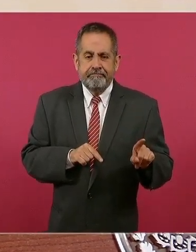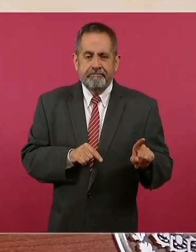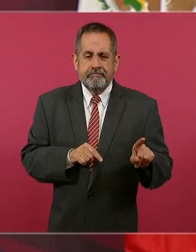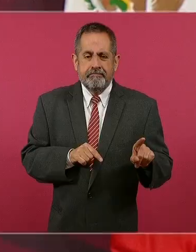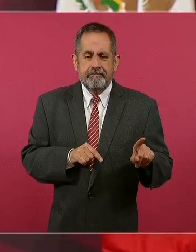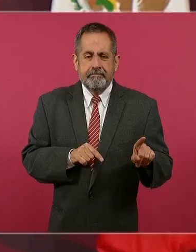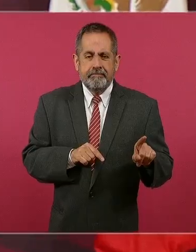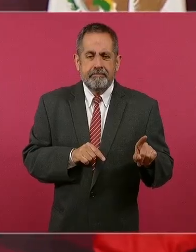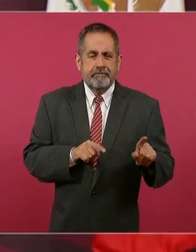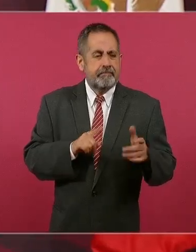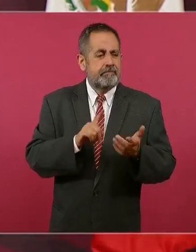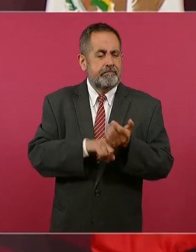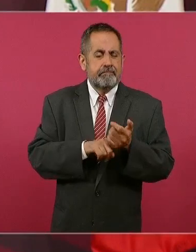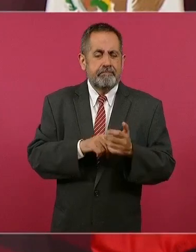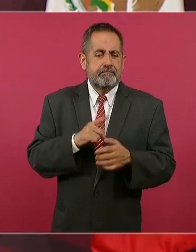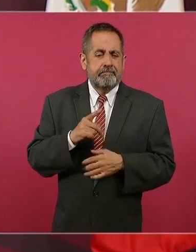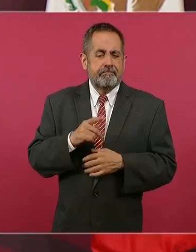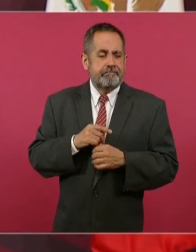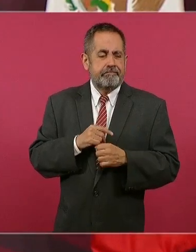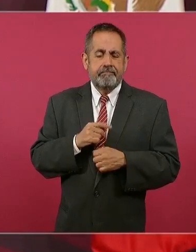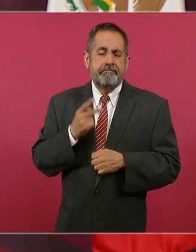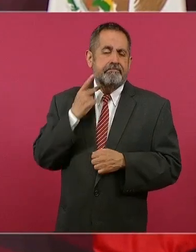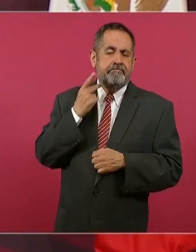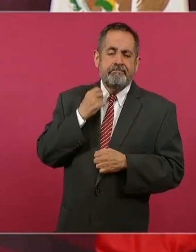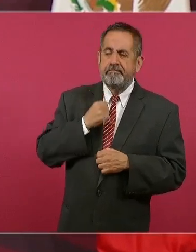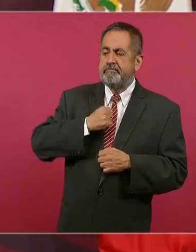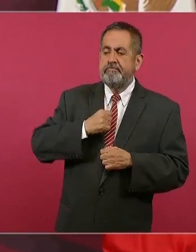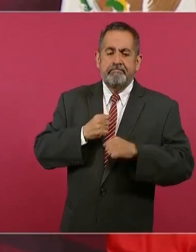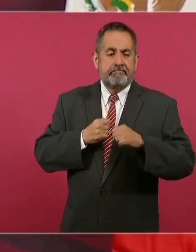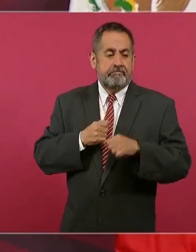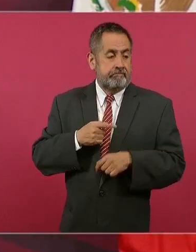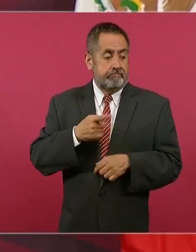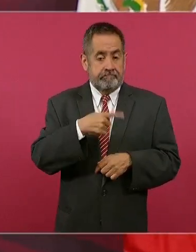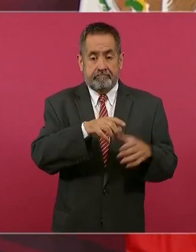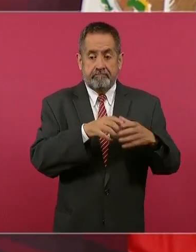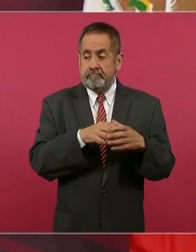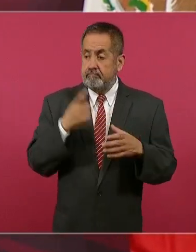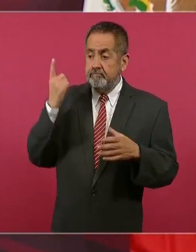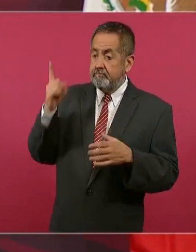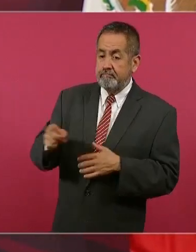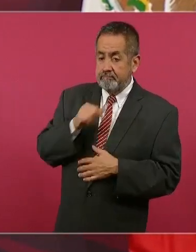relacionado con los privilegios. Como ya no mandan,